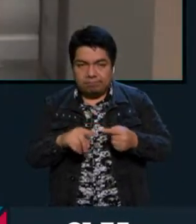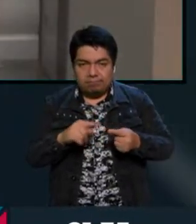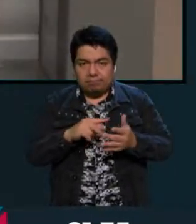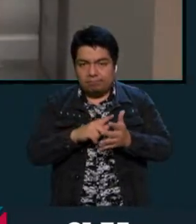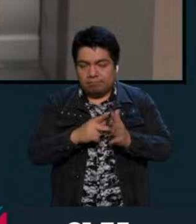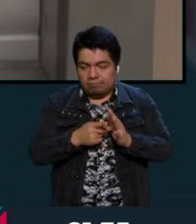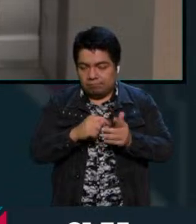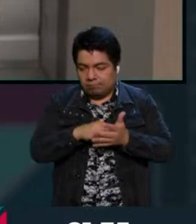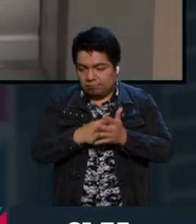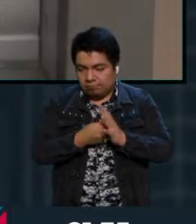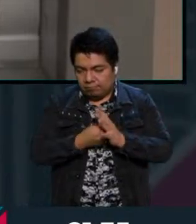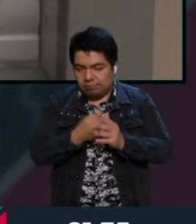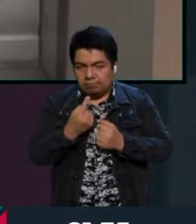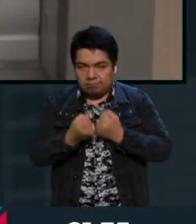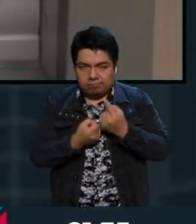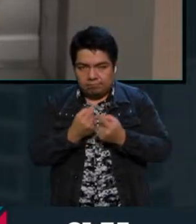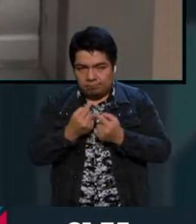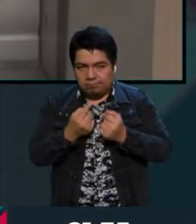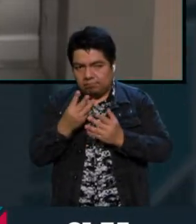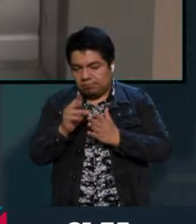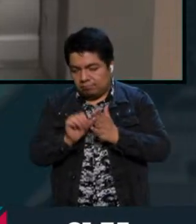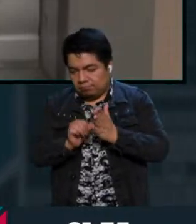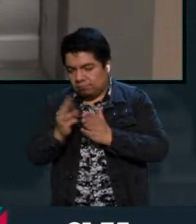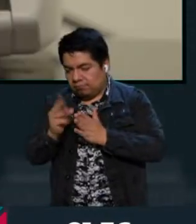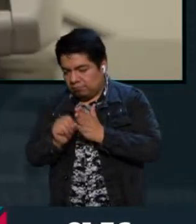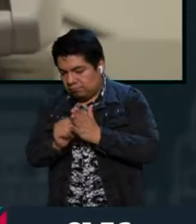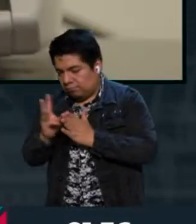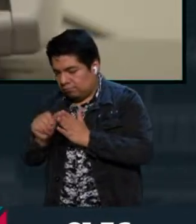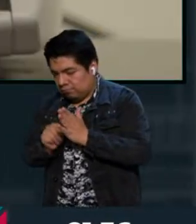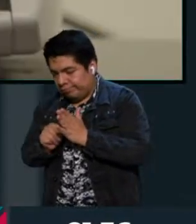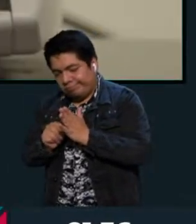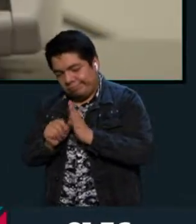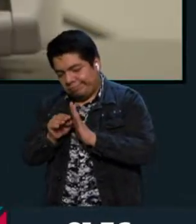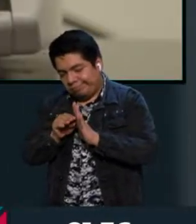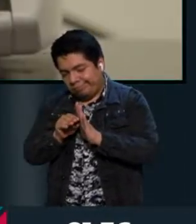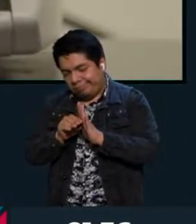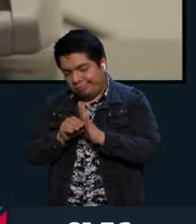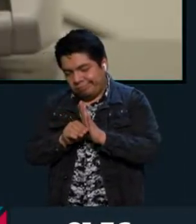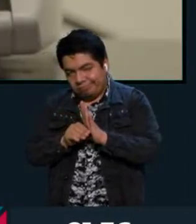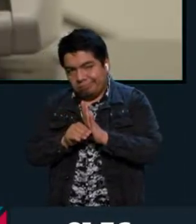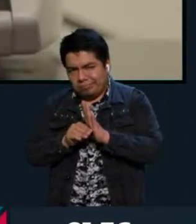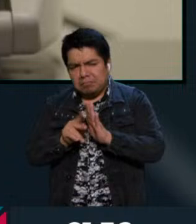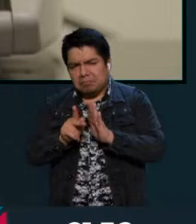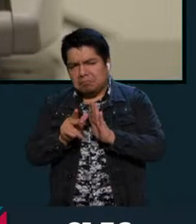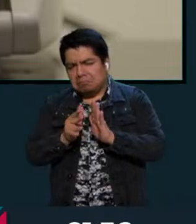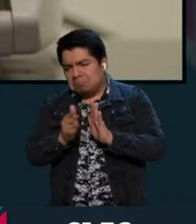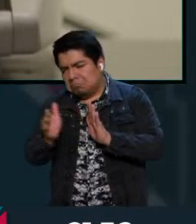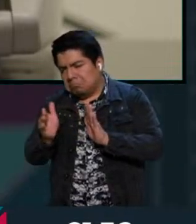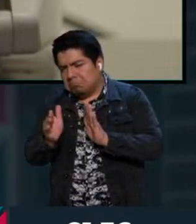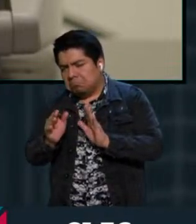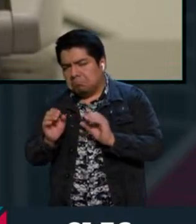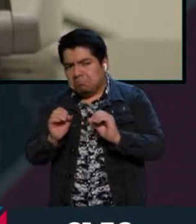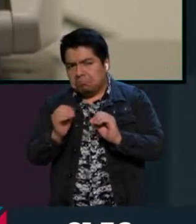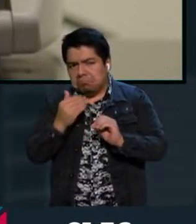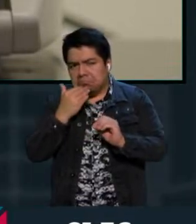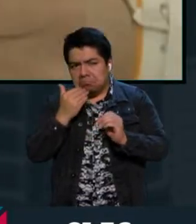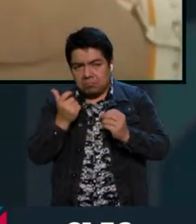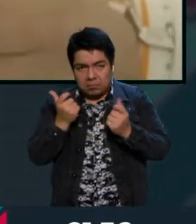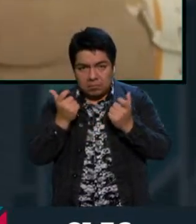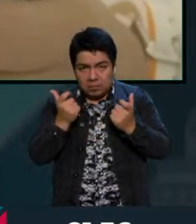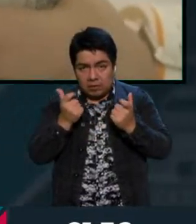han tenido algunos reportes trimestrales pues que han decepcionado, ¿no? Pero fuera de eso, la